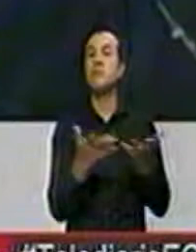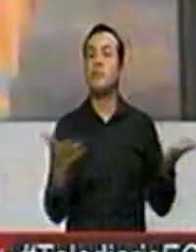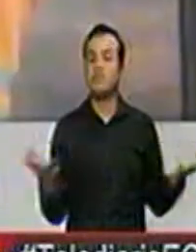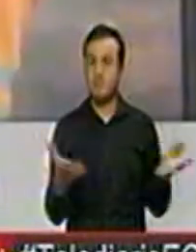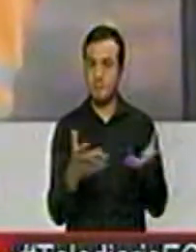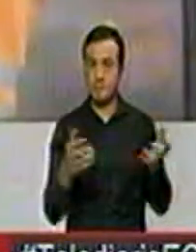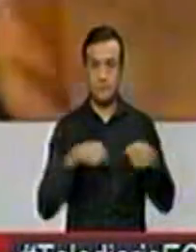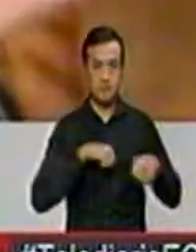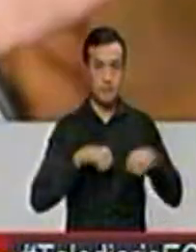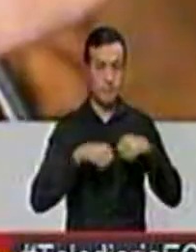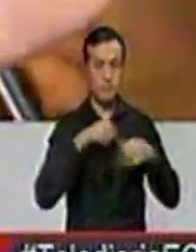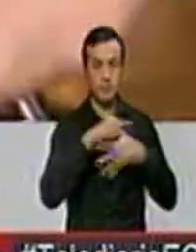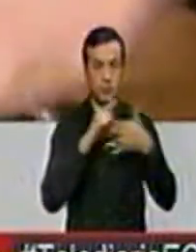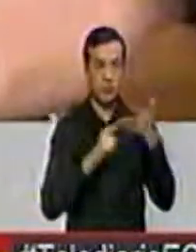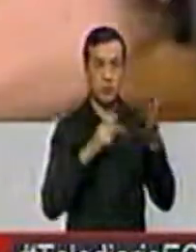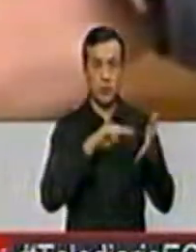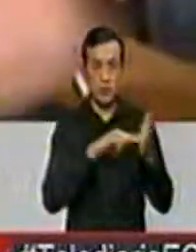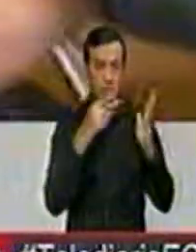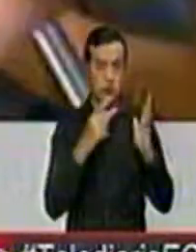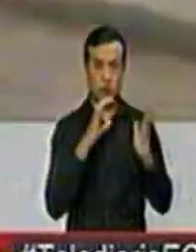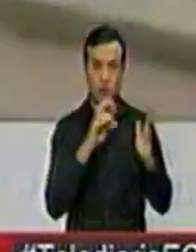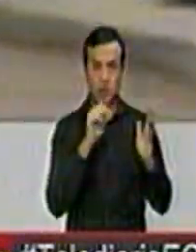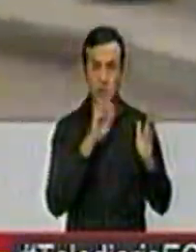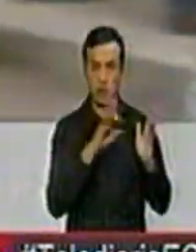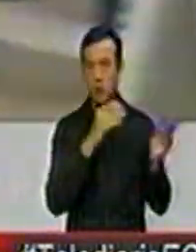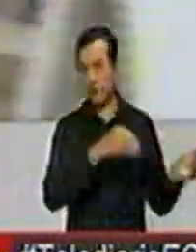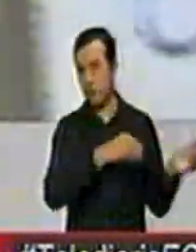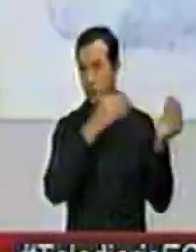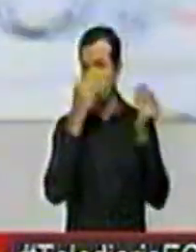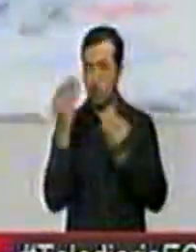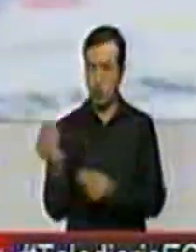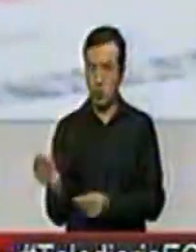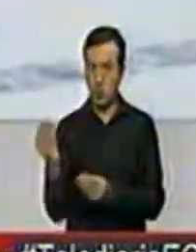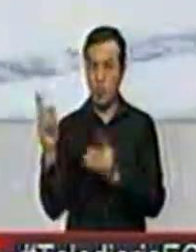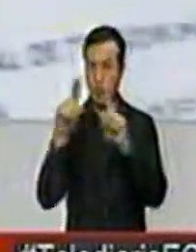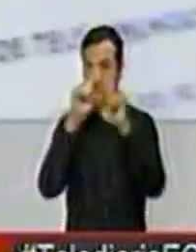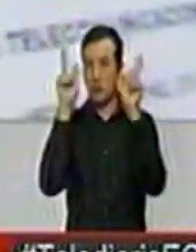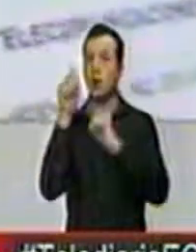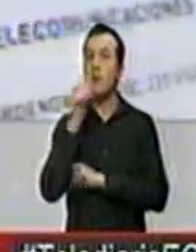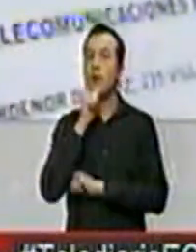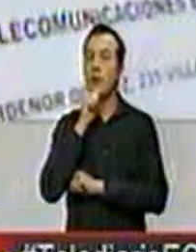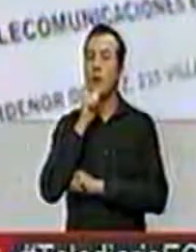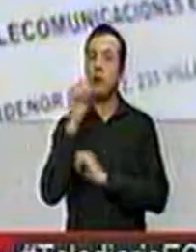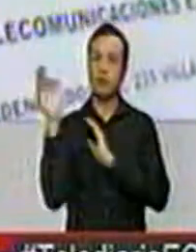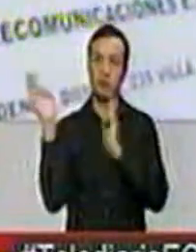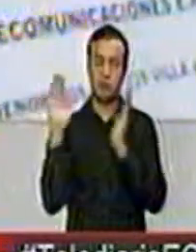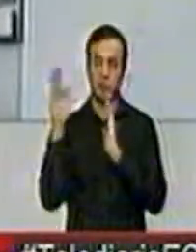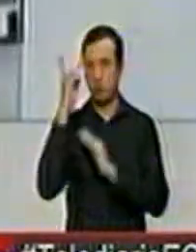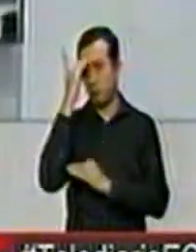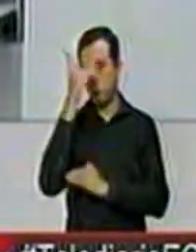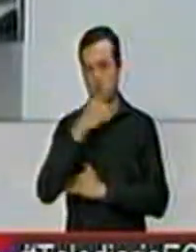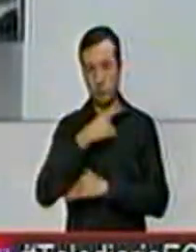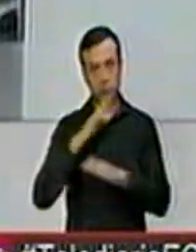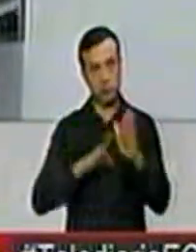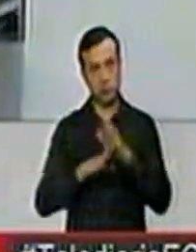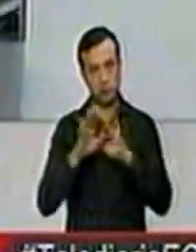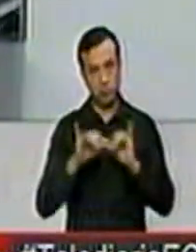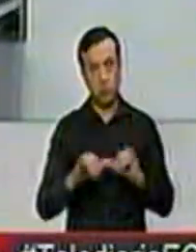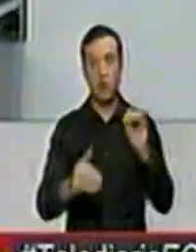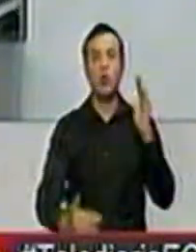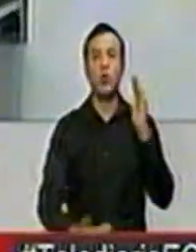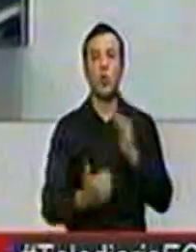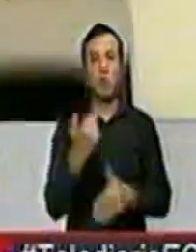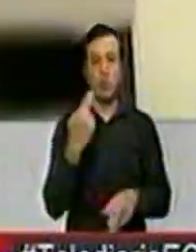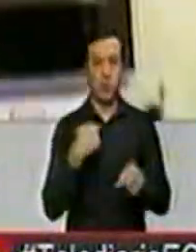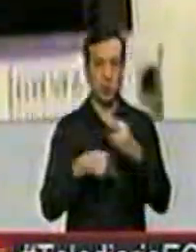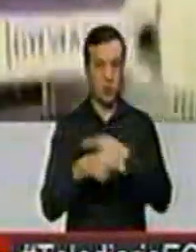traspasar la gestión de los activos de CNT a un operador privado, de forma temporal. El documento señala que la decisión es de avanzar en la definición de un nuevo esquema de